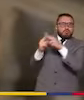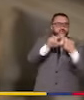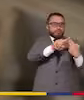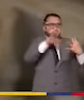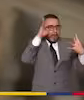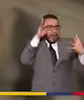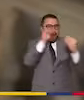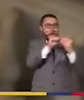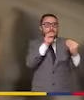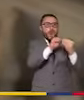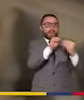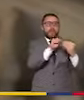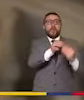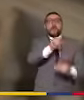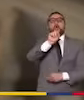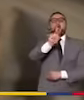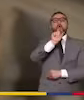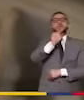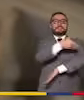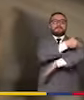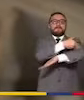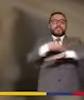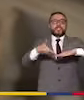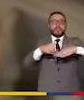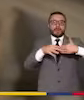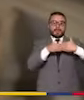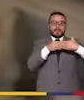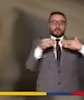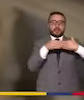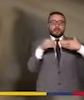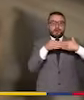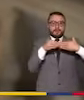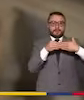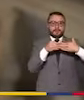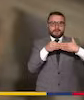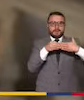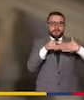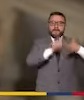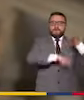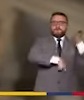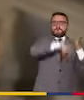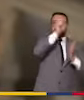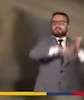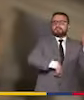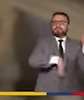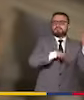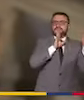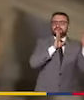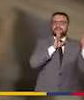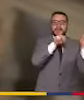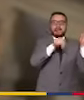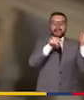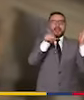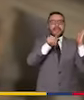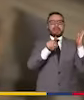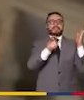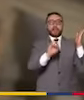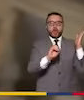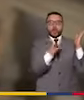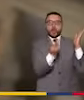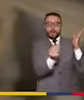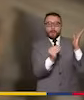por 11 millones de dólares firmado entre NSO Group